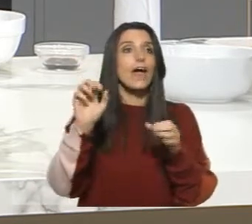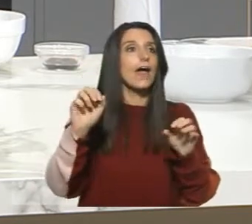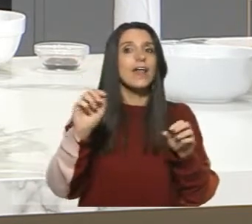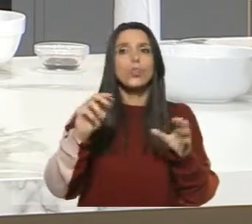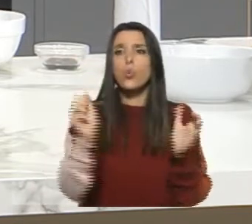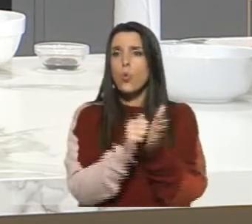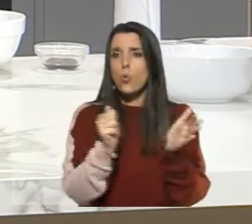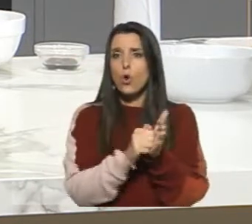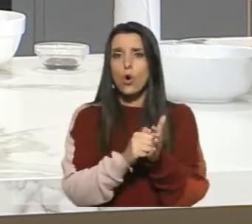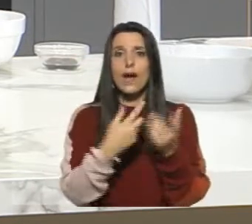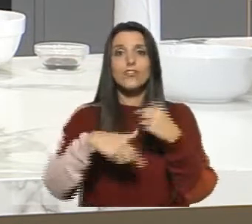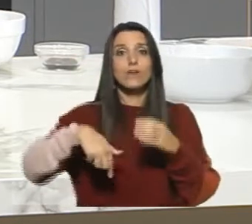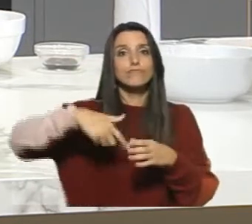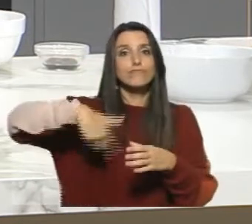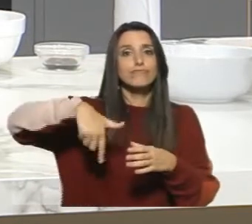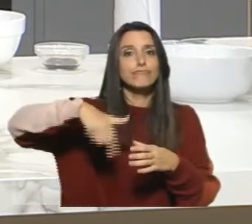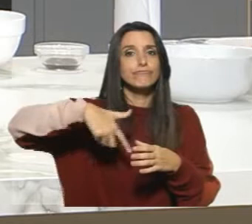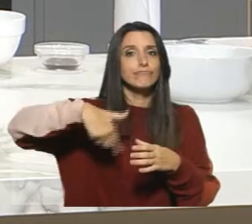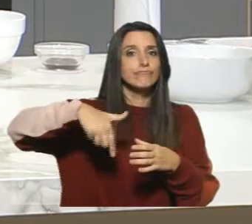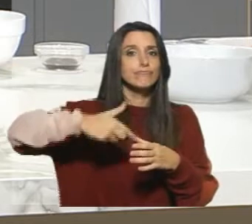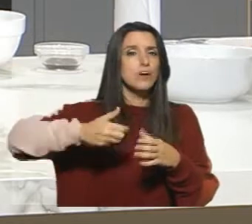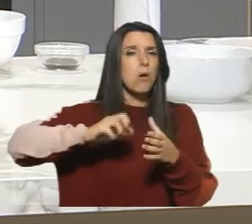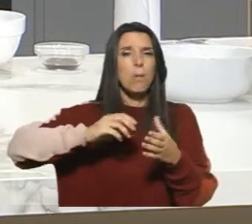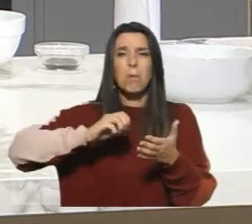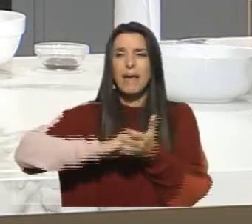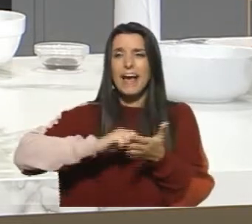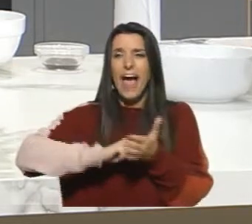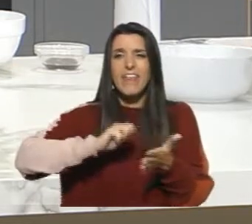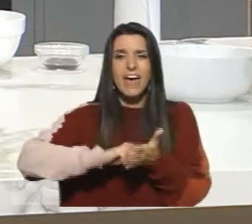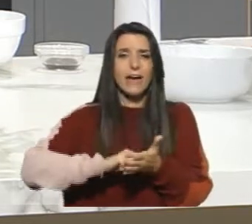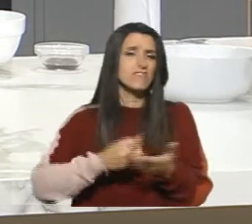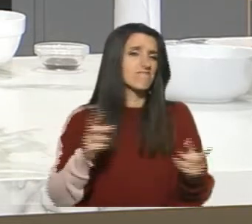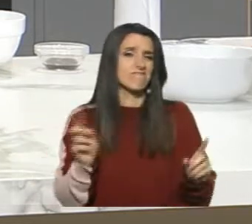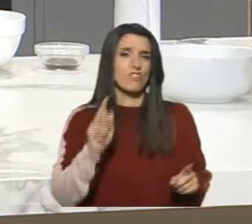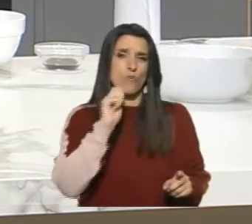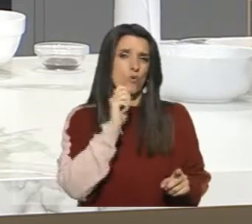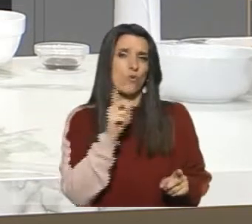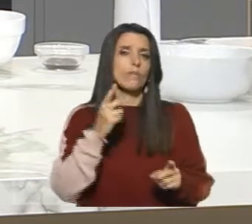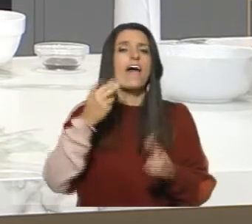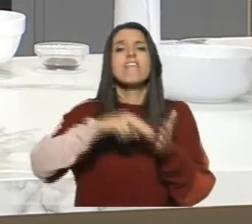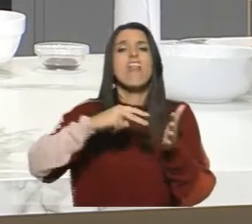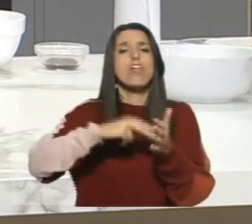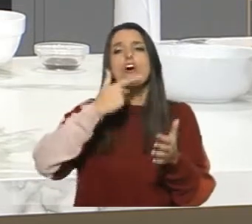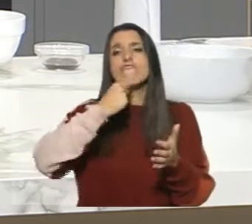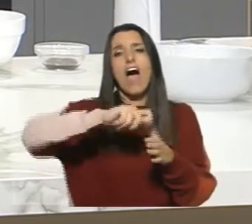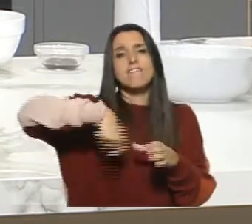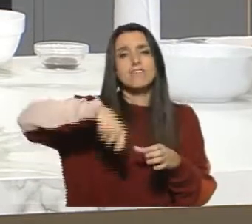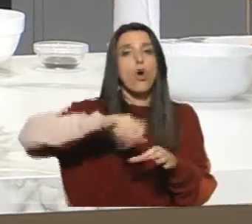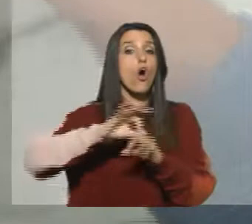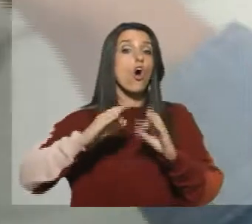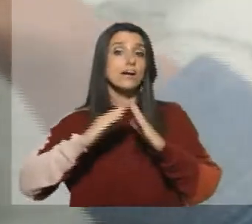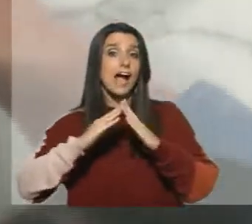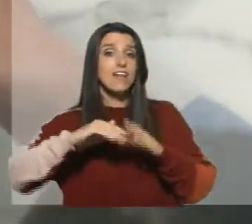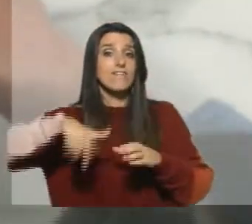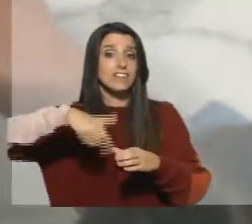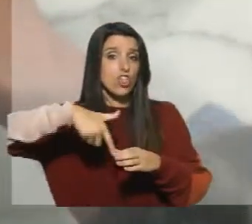endurece. Entonces, si la metes acá, te queda toda la manteca como agarrada, ¿viste? Claro. Entonces, lo haces con un tenedor y está bárbaro. Pero si no en casa, con una batidora